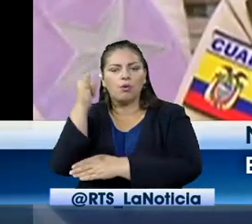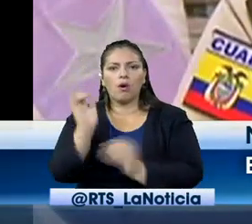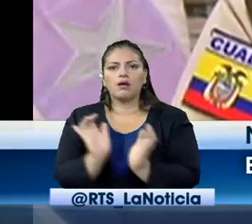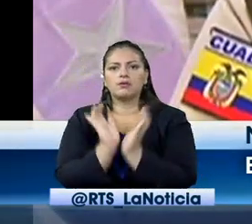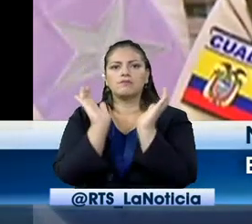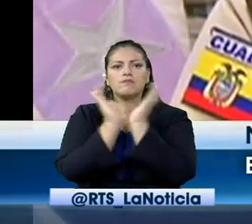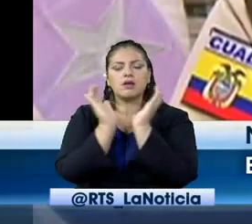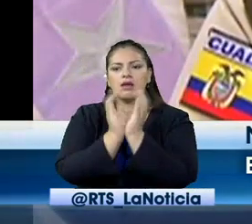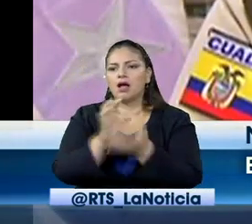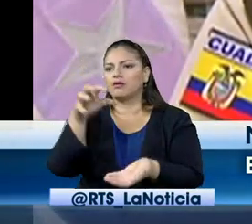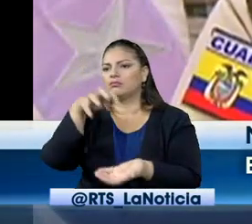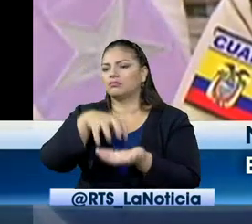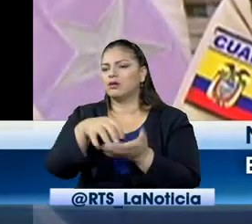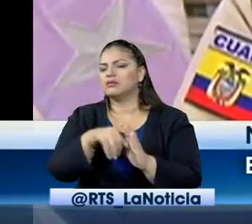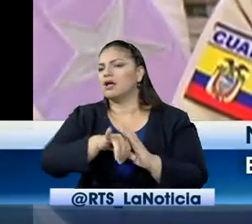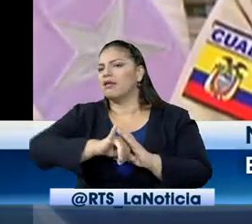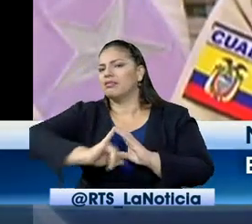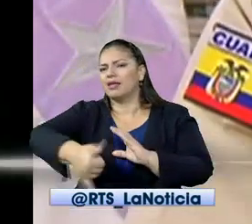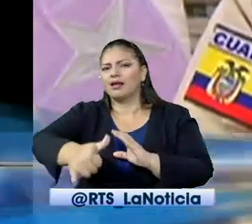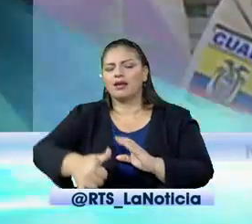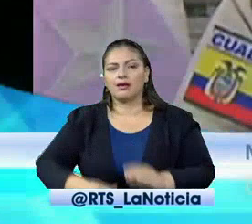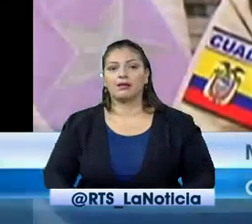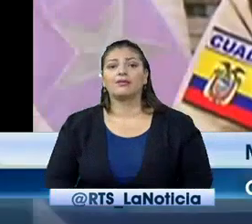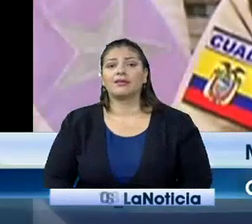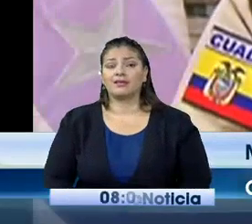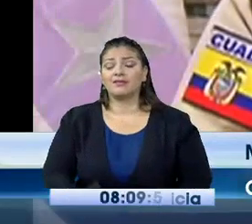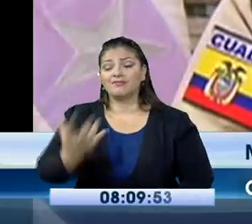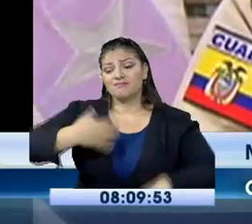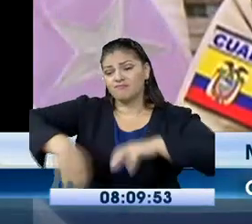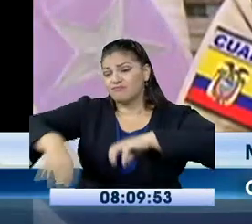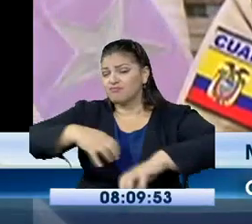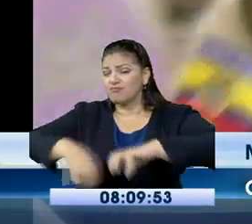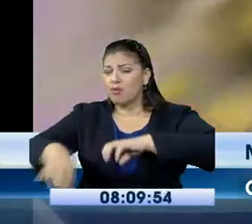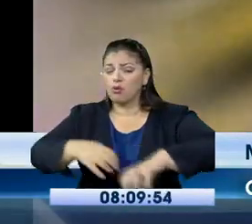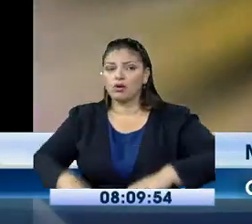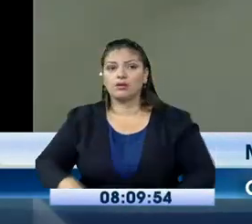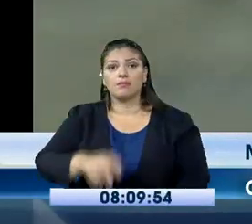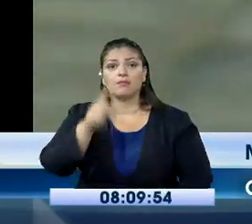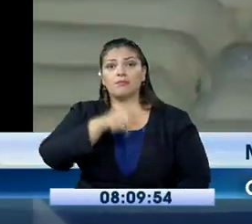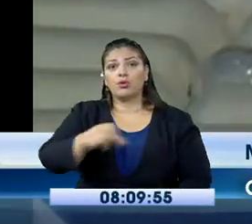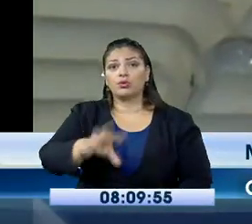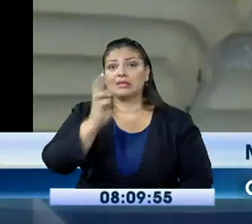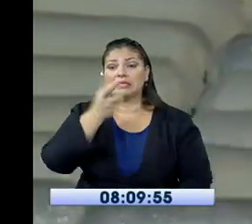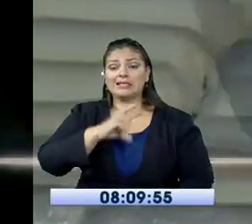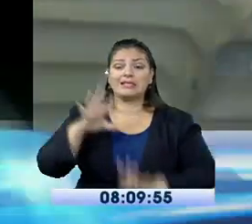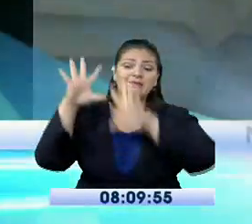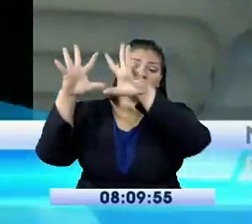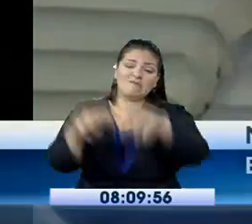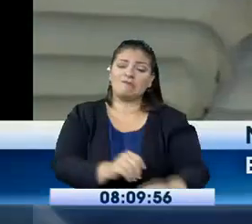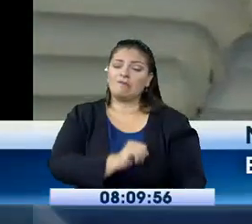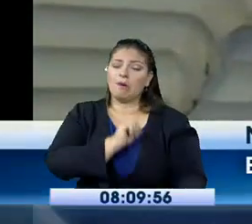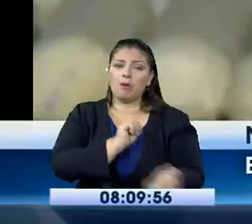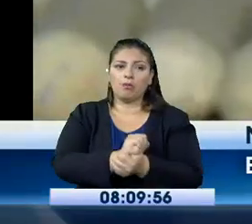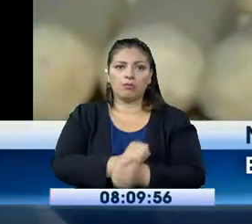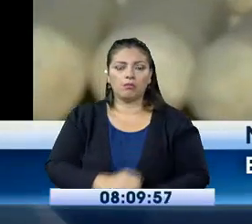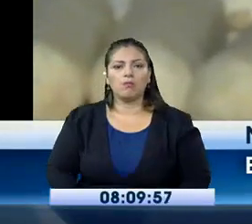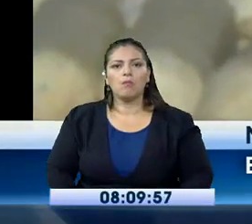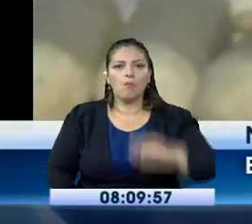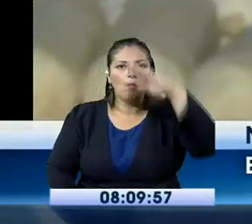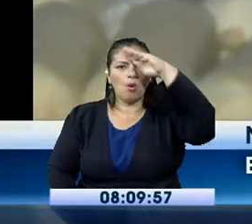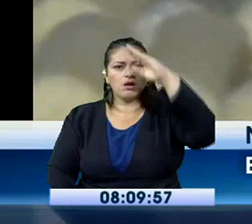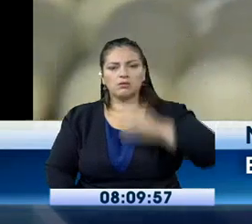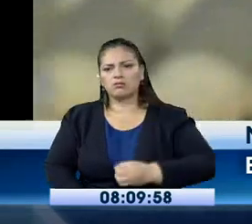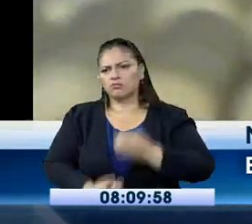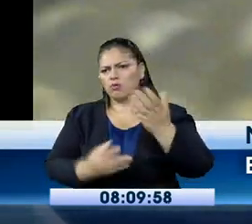Elena, en donde logramos la aprehensión de 16 personas. Según la policía, el alcaloide decomisado era enviado